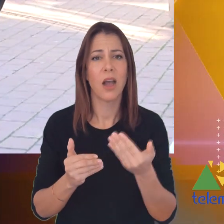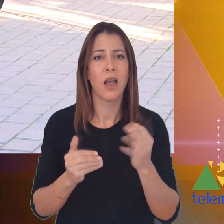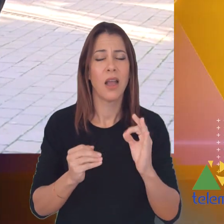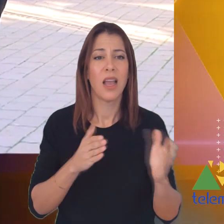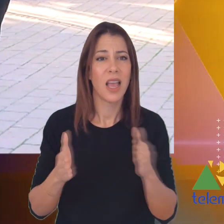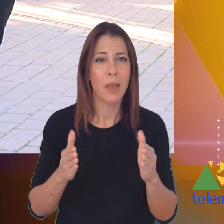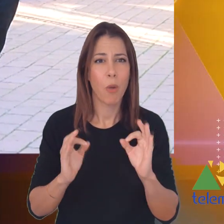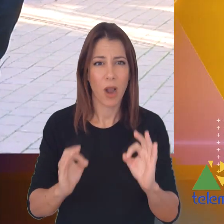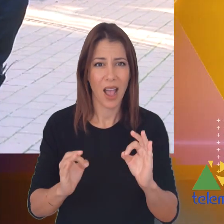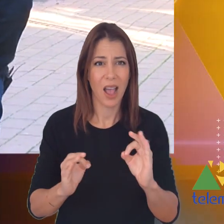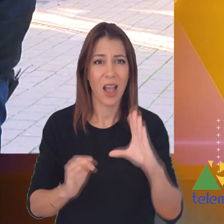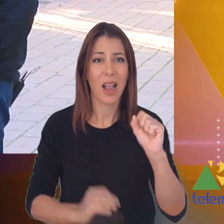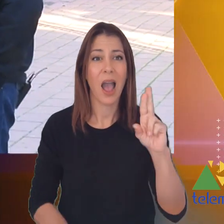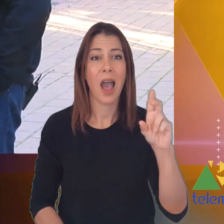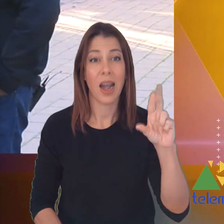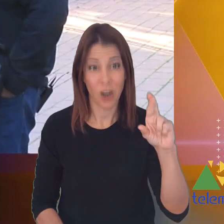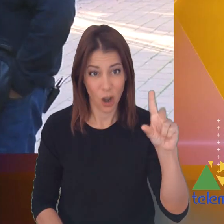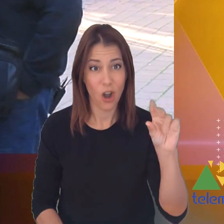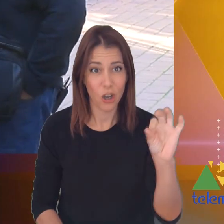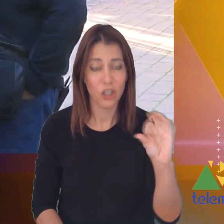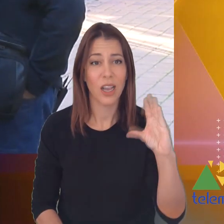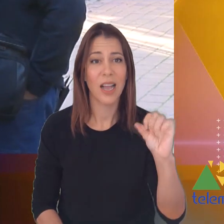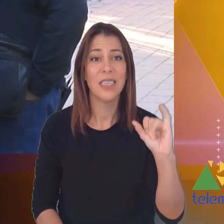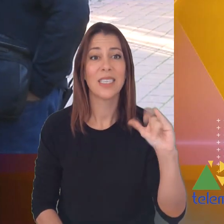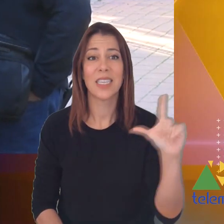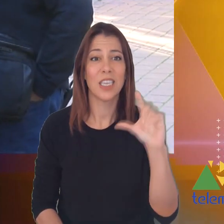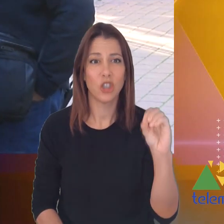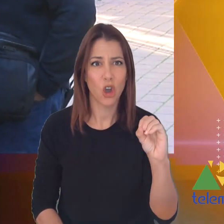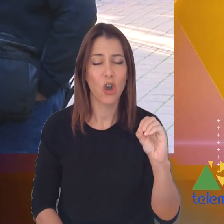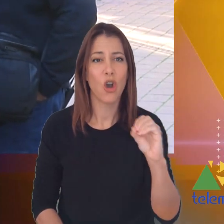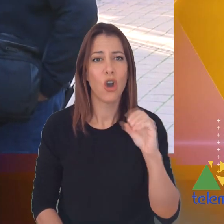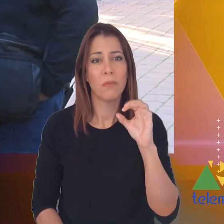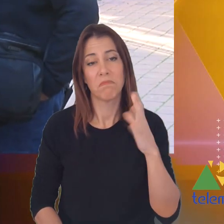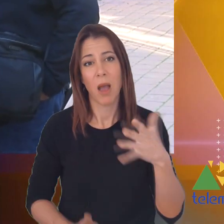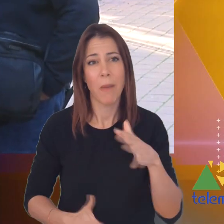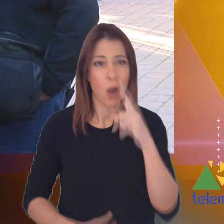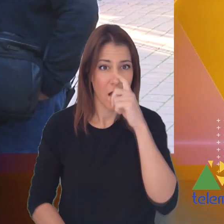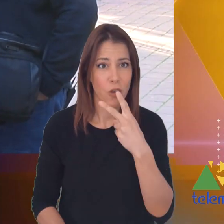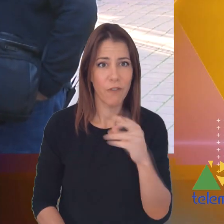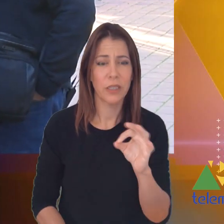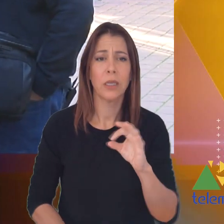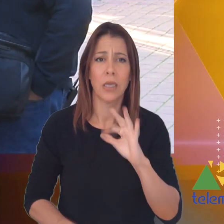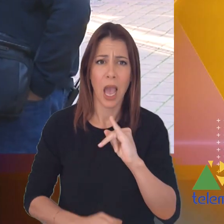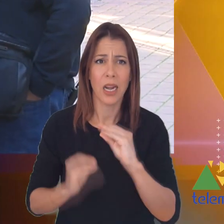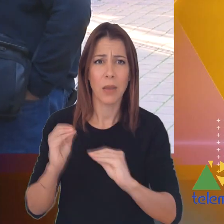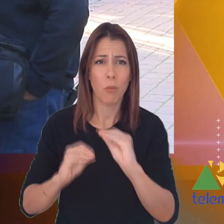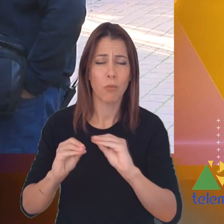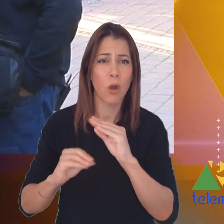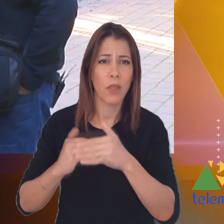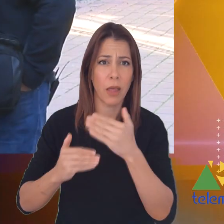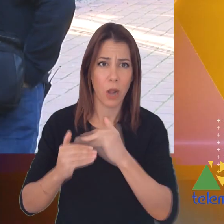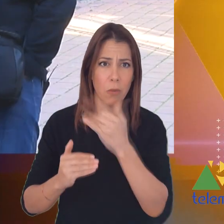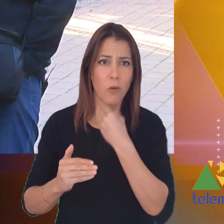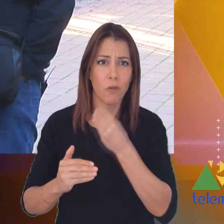época de Carlos Castillo, en los años 20, se remodela varias veces y hay pues remodelaciones además muy bonitas que se han conservado en